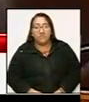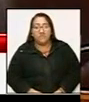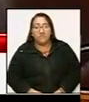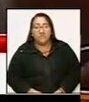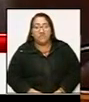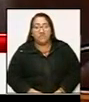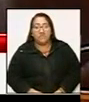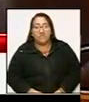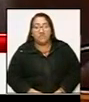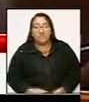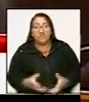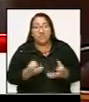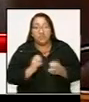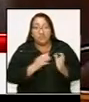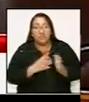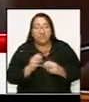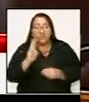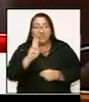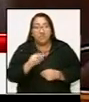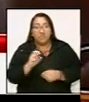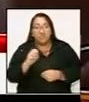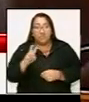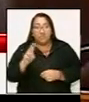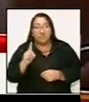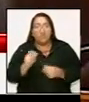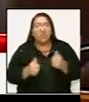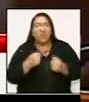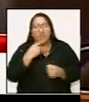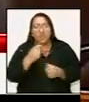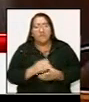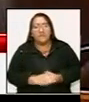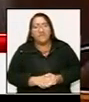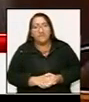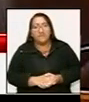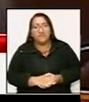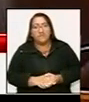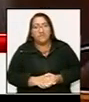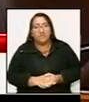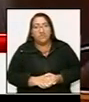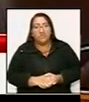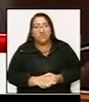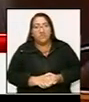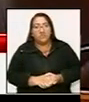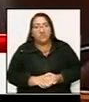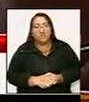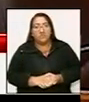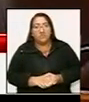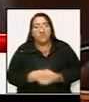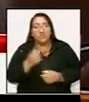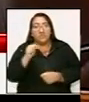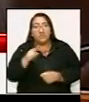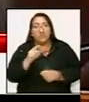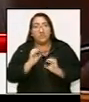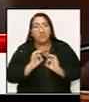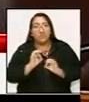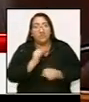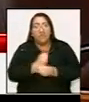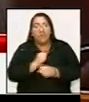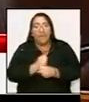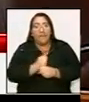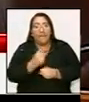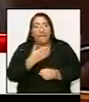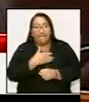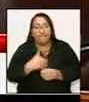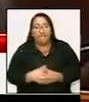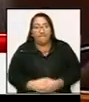si existen esas metas al 2021, ¿cuáles son? ¿Y cuál es, dentro de ese mismo marco, presidente